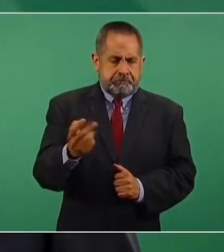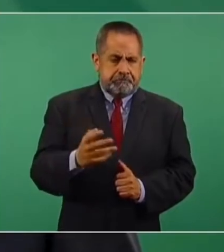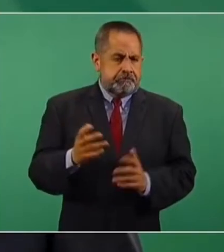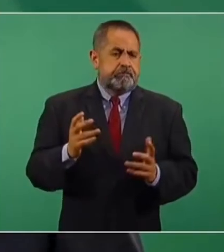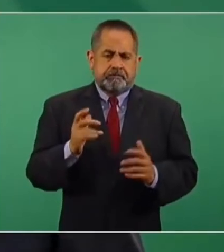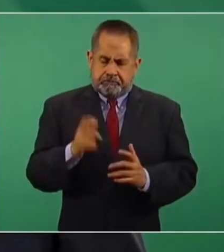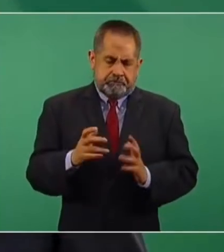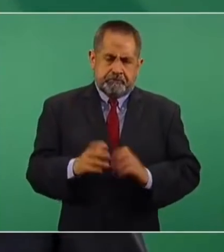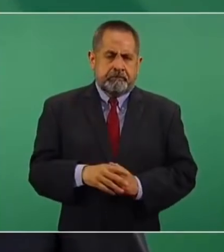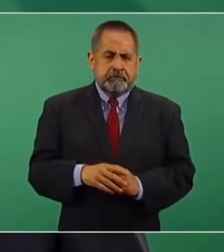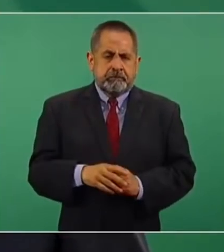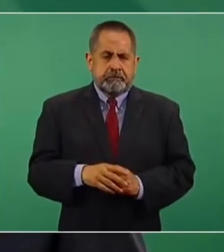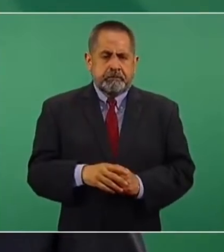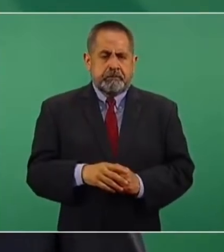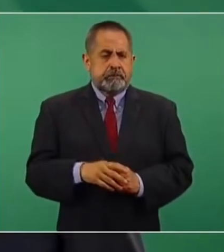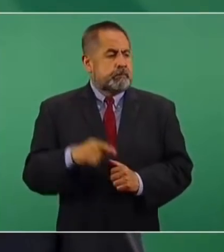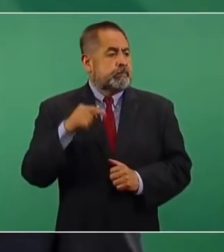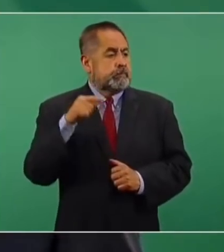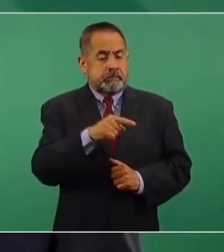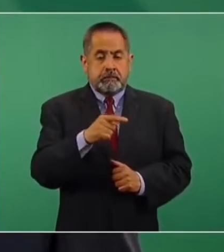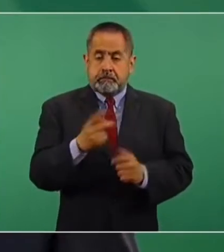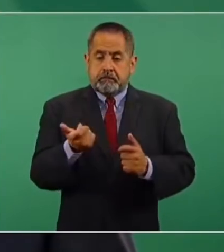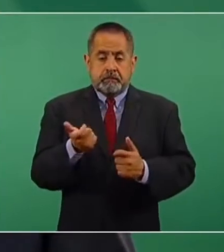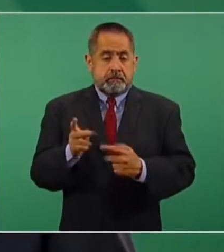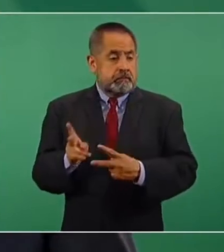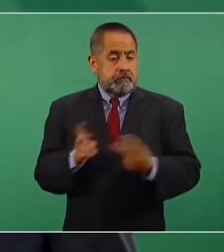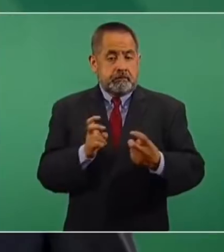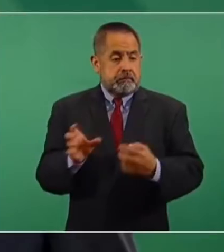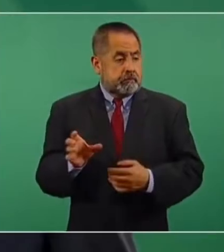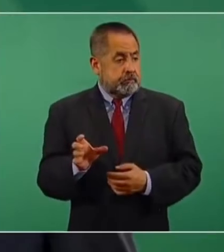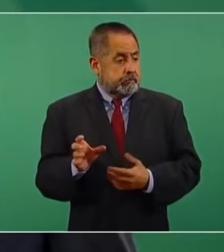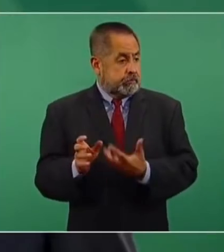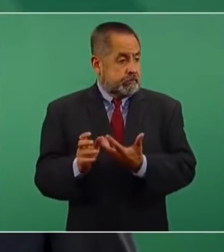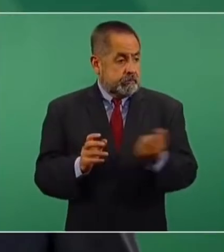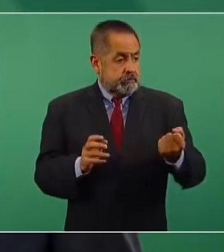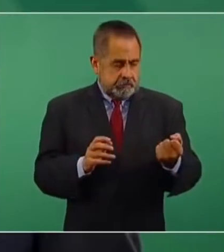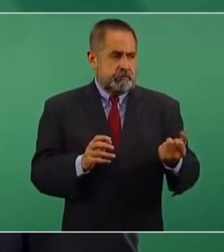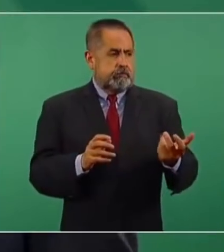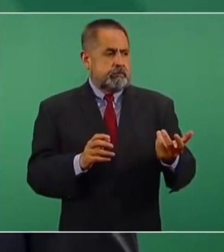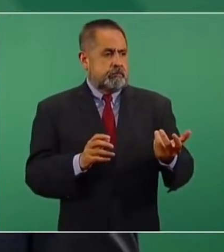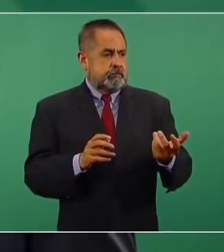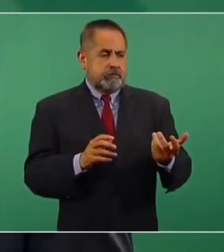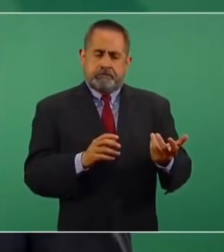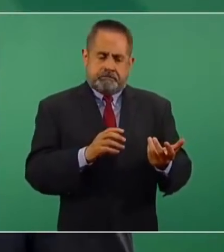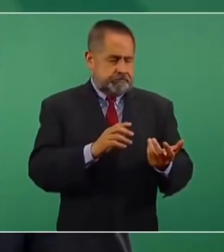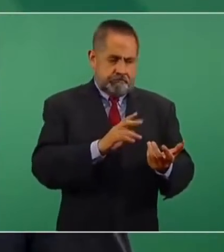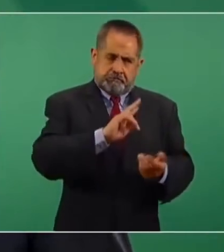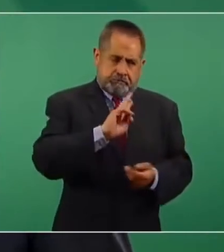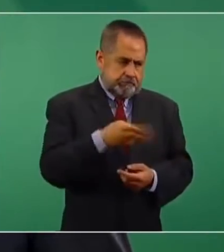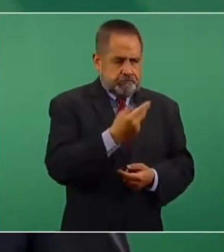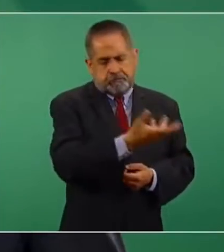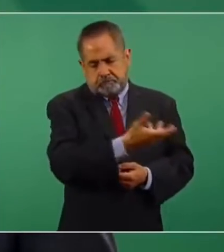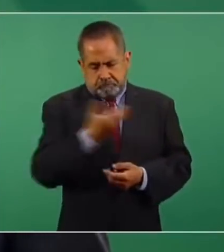el que se reintegre, que se recupere, si no todo lo que se robaron, porque